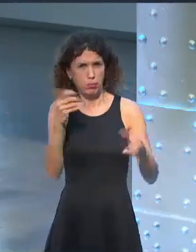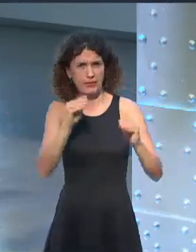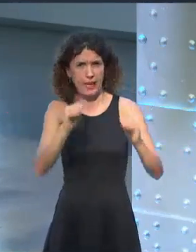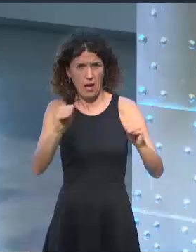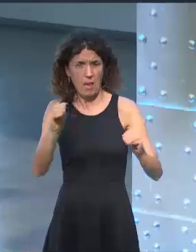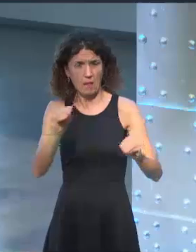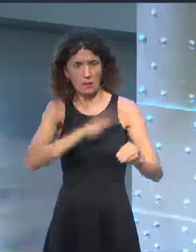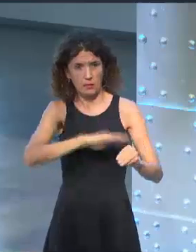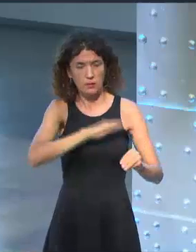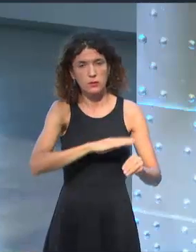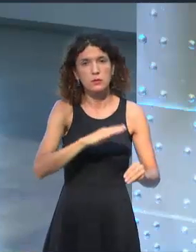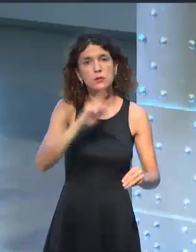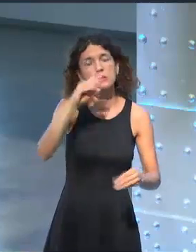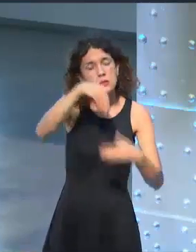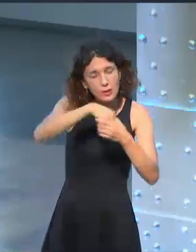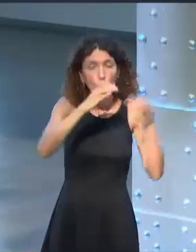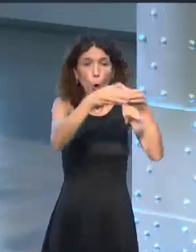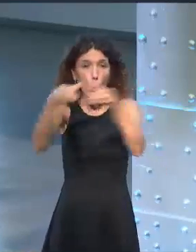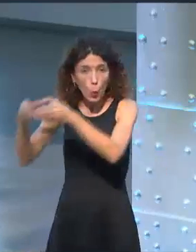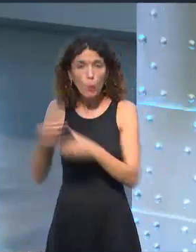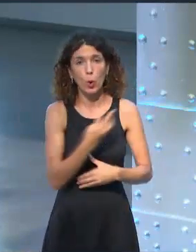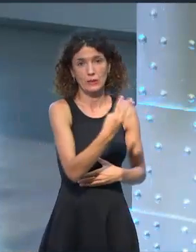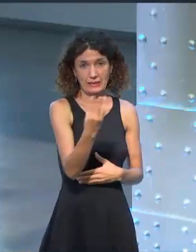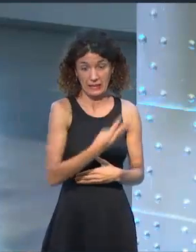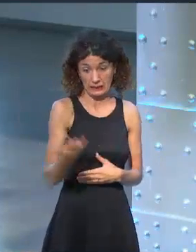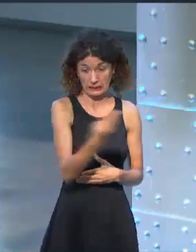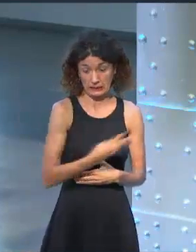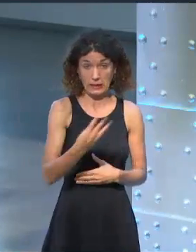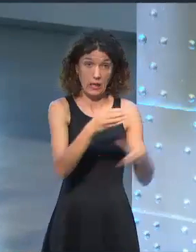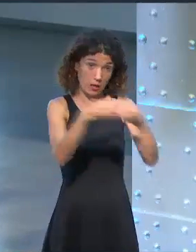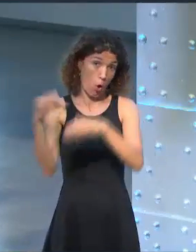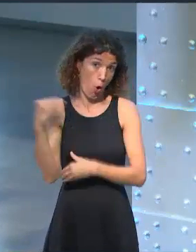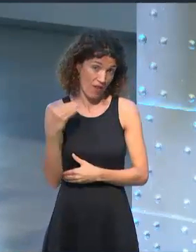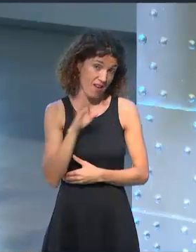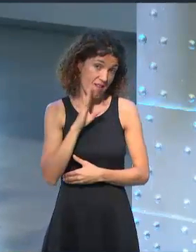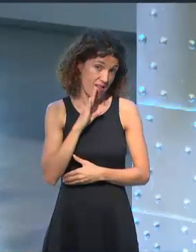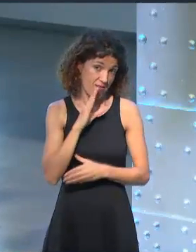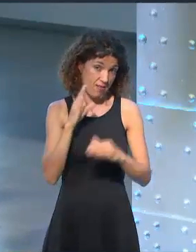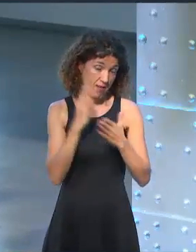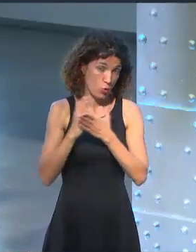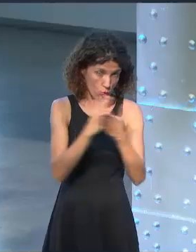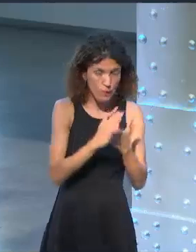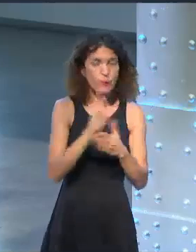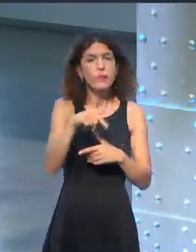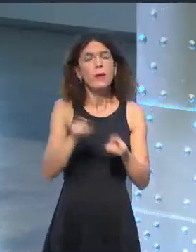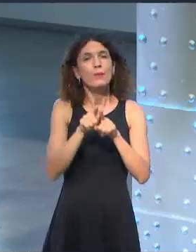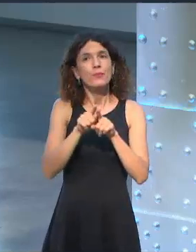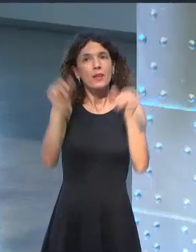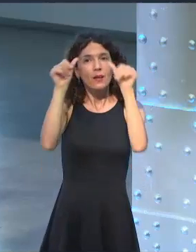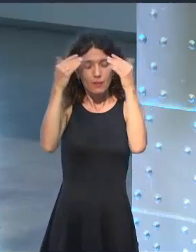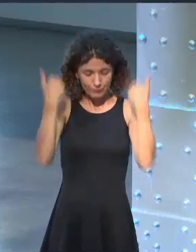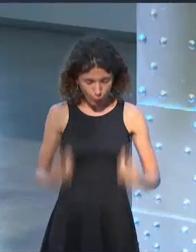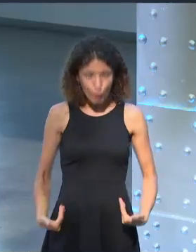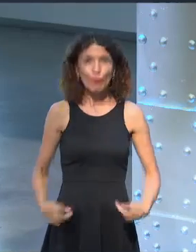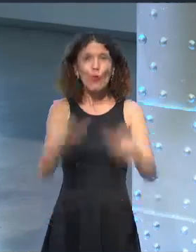un poco, pues, digamos, en estos tres grupos de jóvenes, ¿no? También la apariencia física se